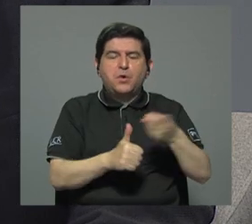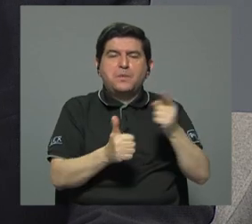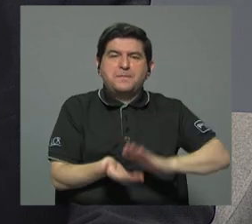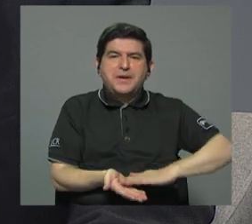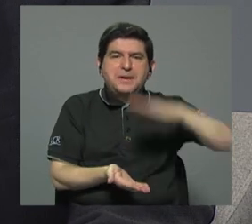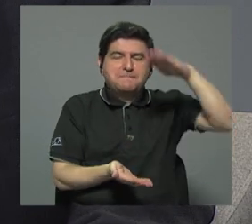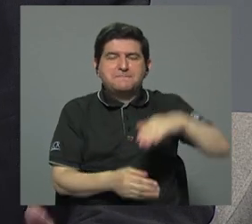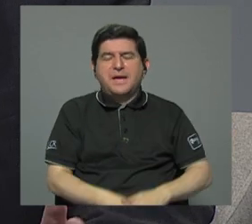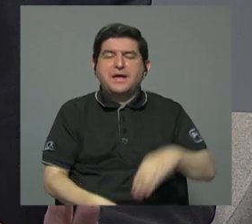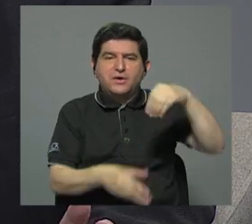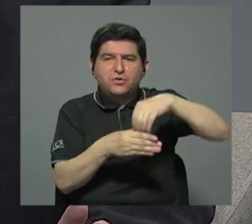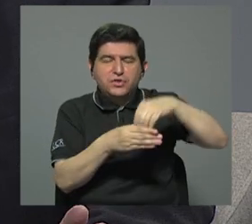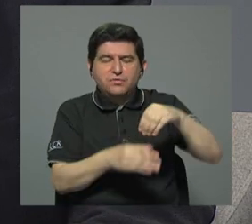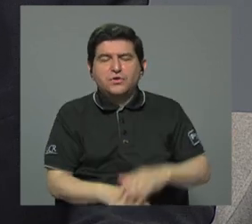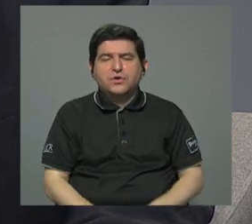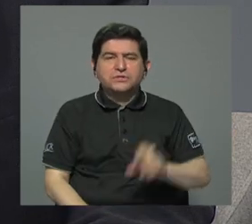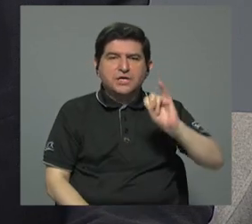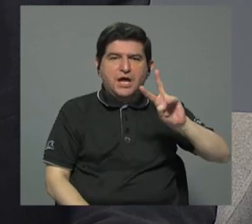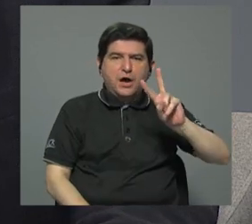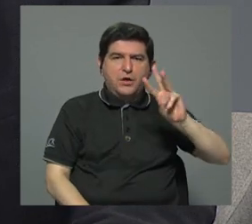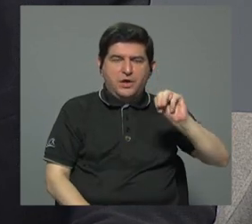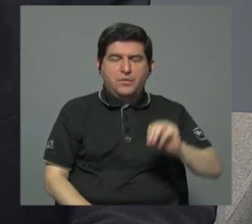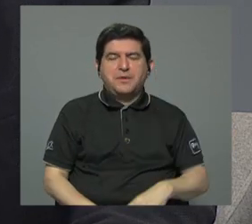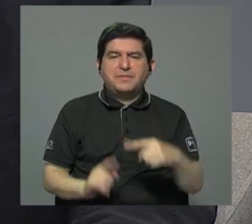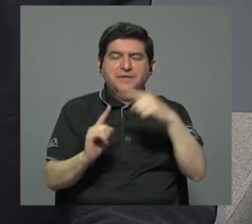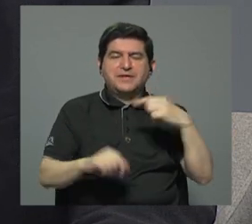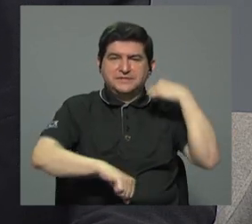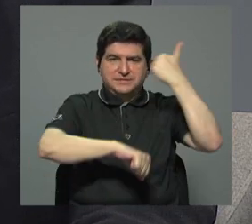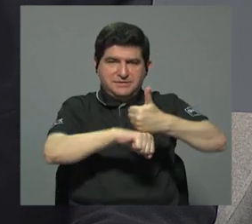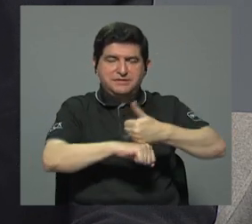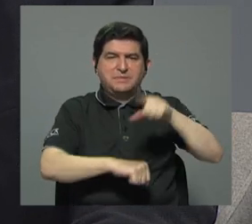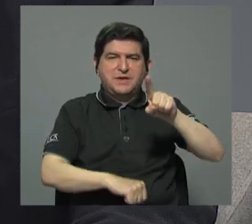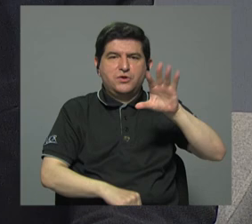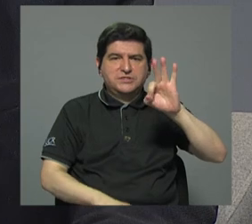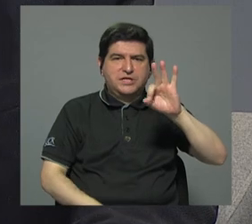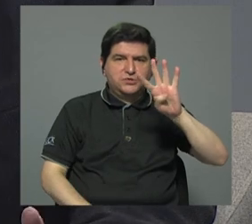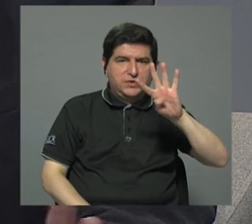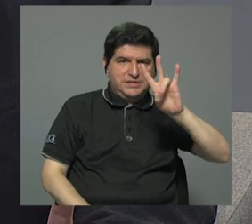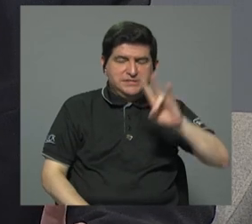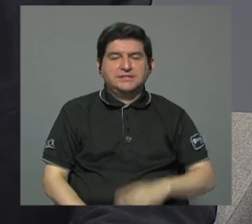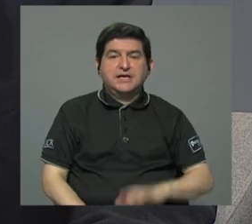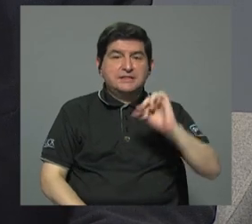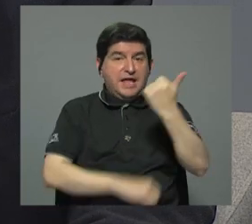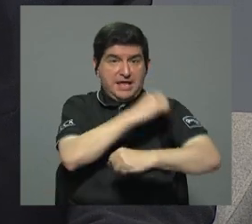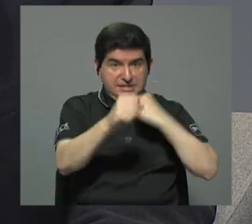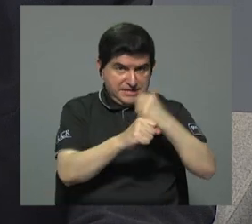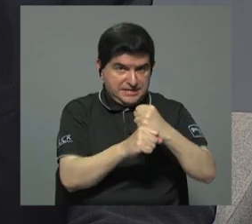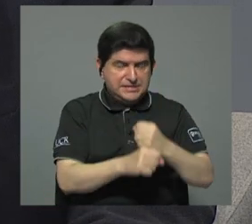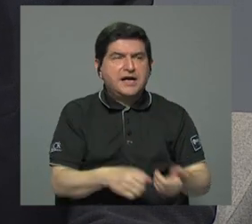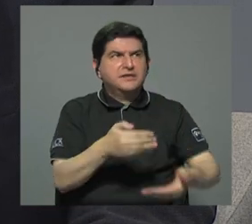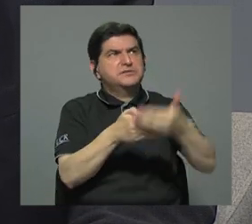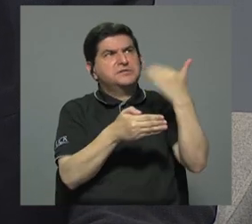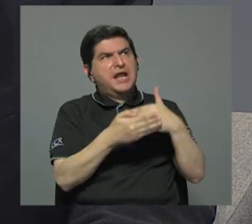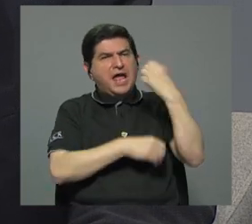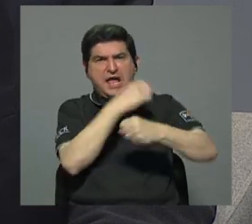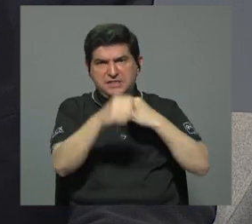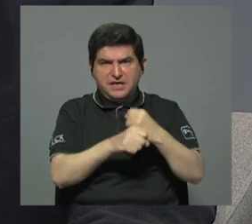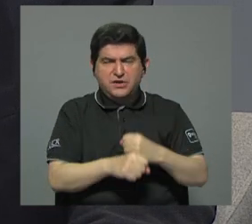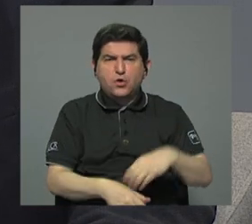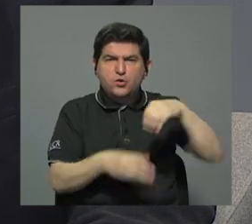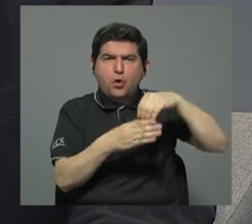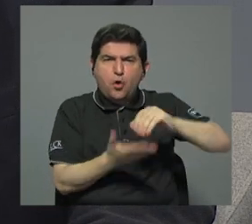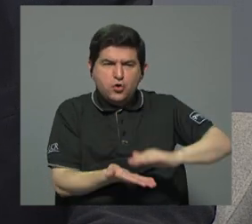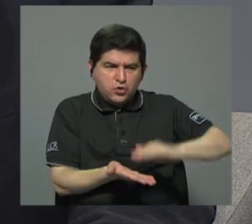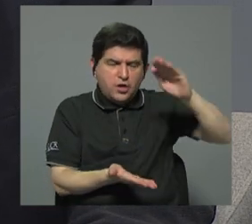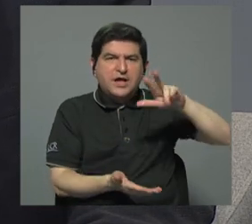en contribuciones al IBM desde que fue creado en 1947. En 10 años, al año pasado, habían crecido las